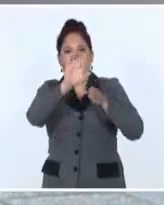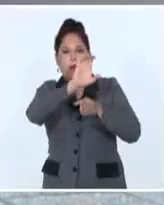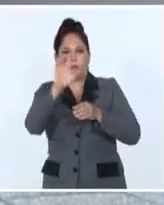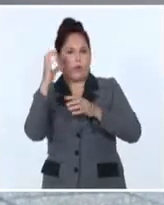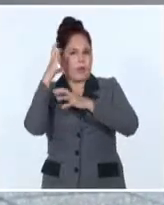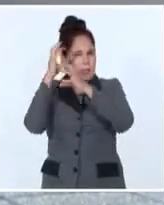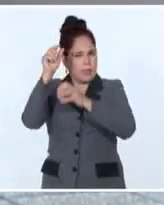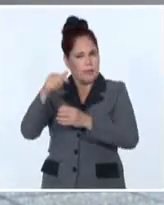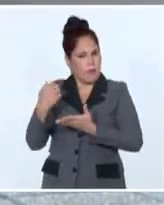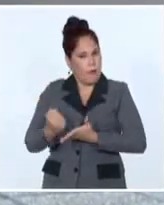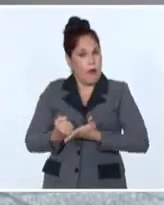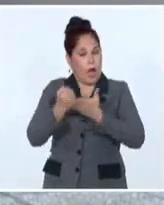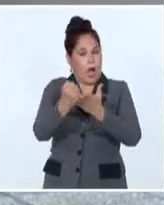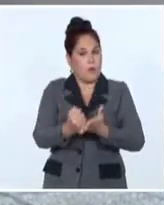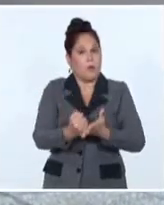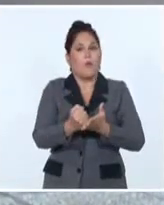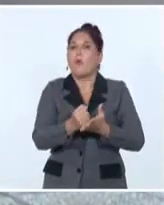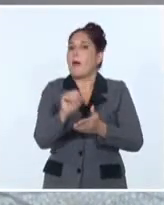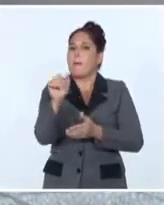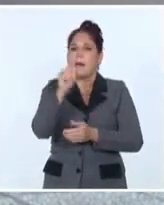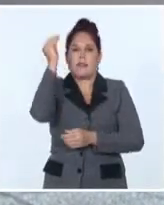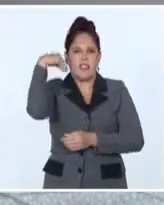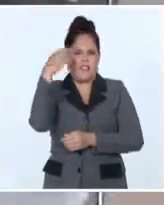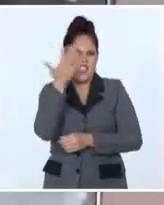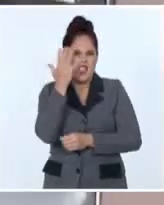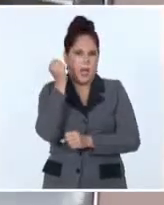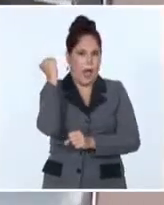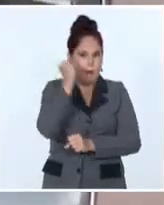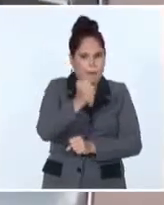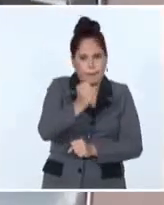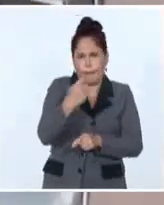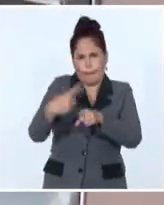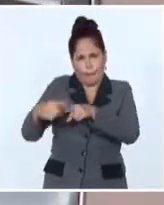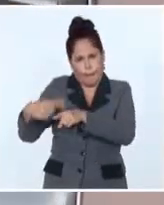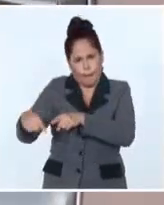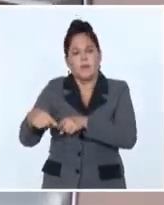científicas, así como trabajadores del sector y de las Fuerzas Armadas Revolucionarias.